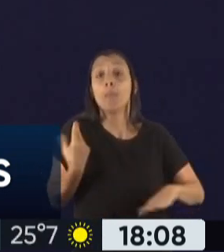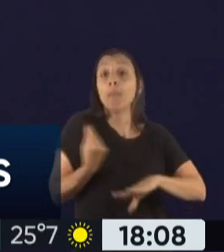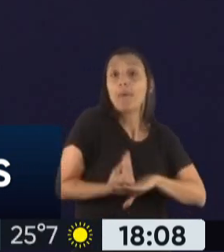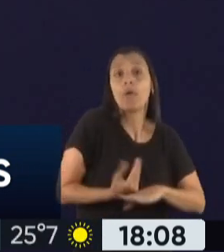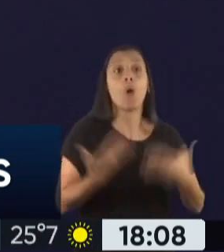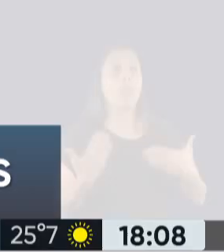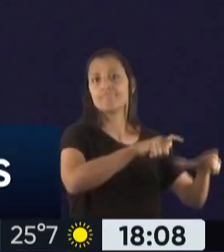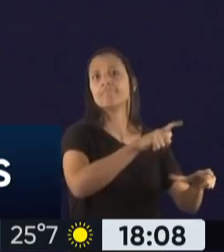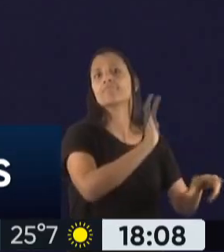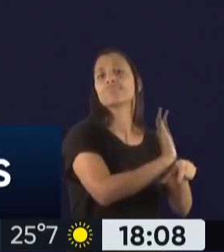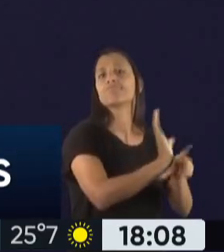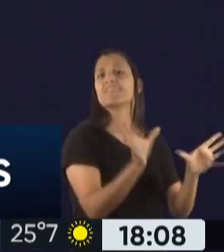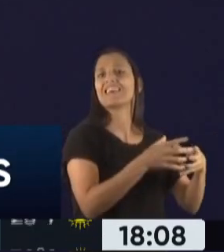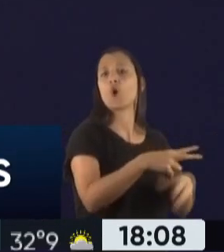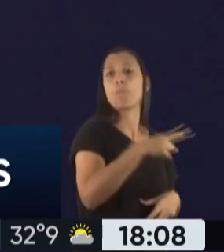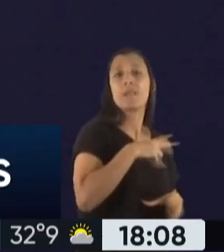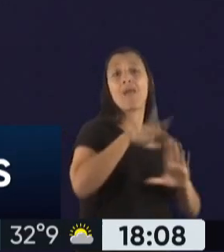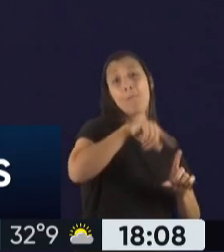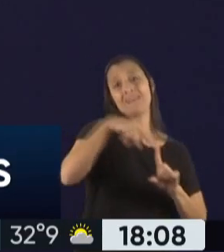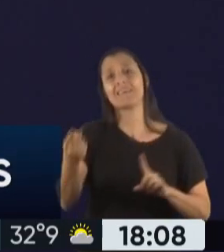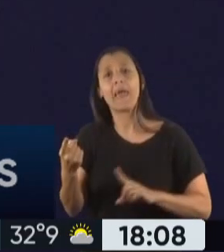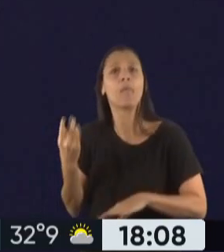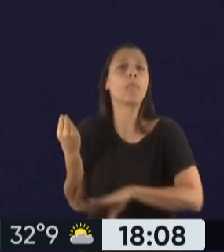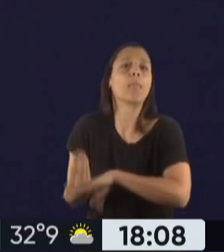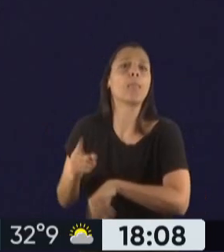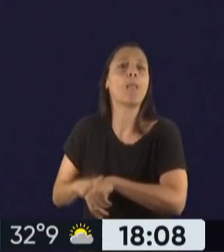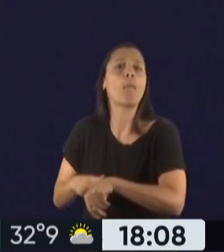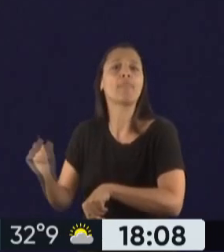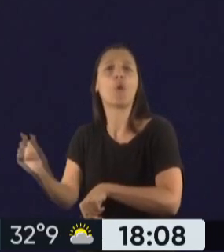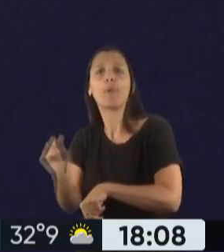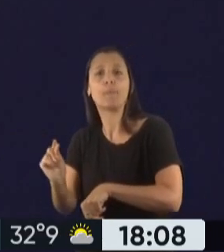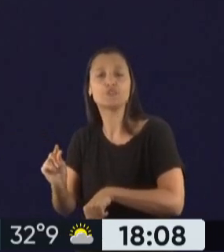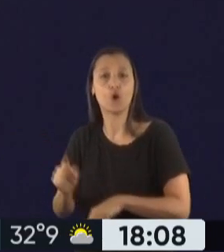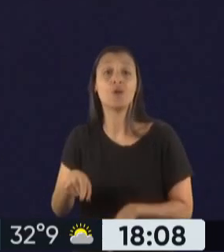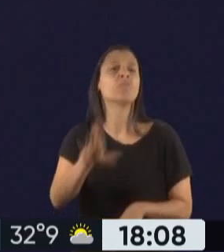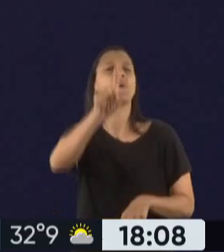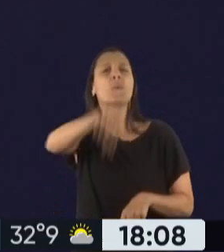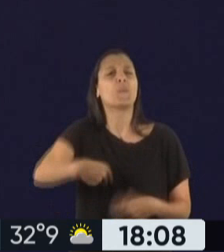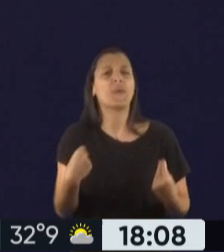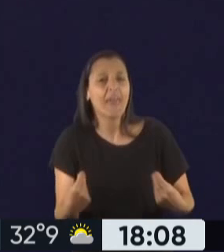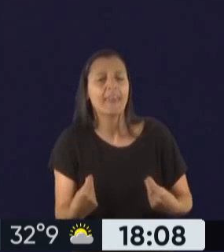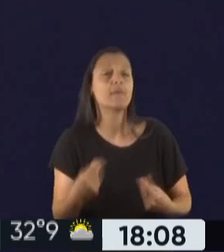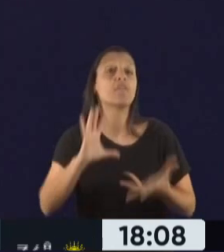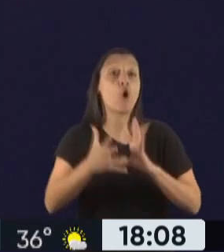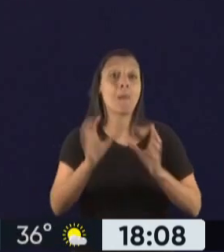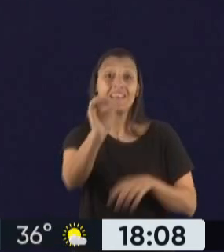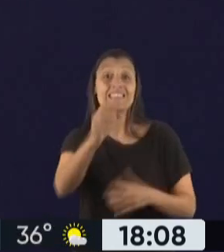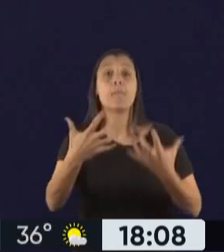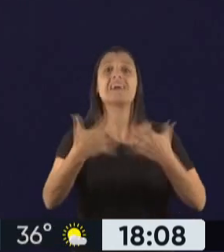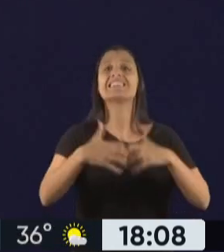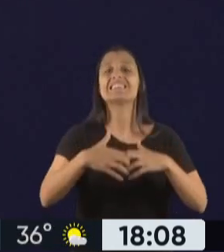importar o que no este sistema se reemplaza por un sistema que denominamos sistema de importaciones o